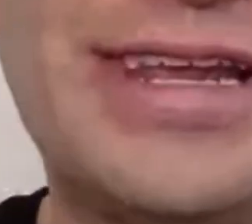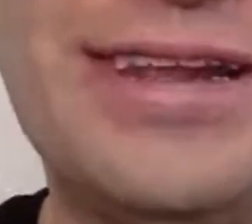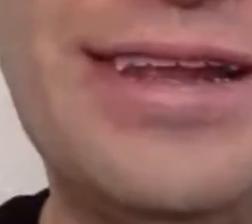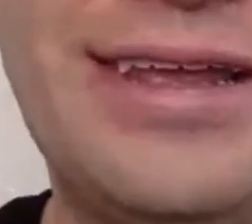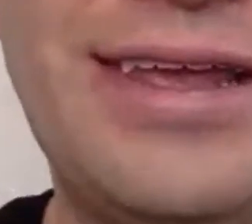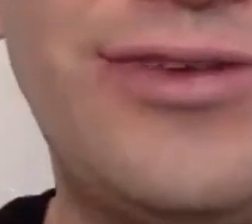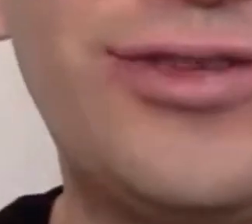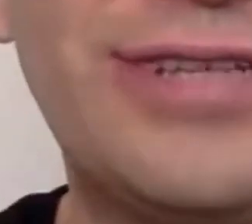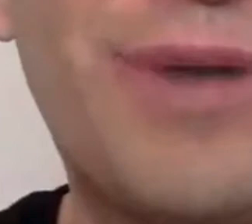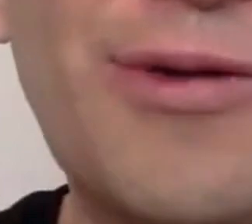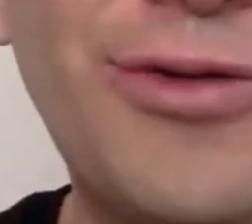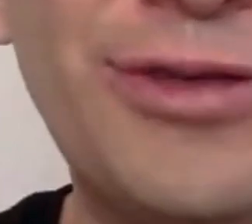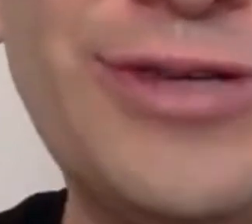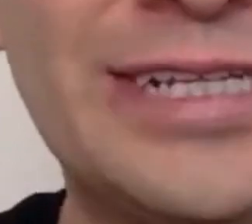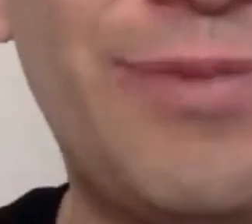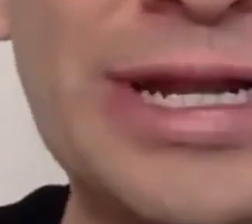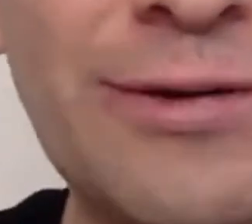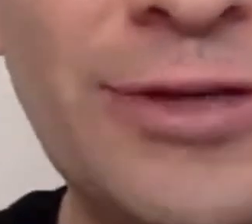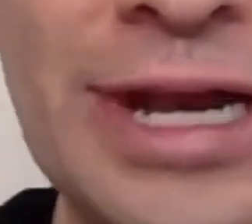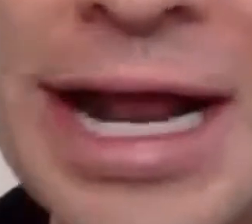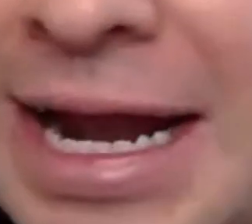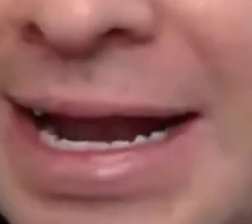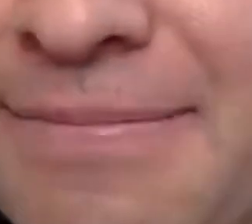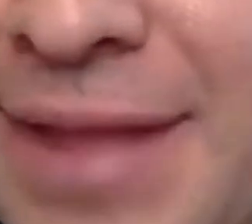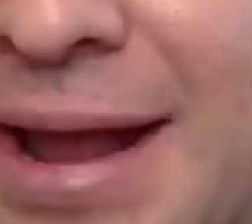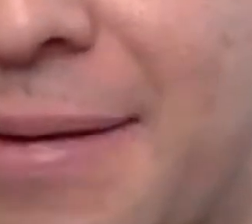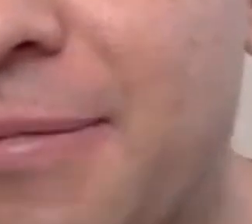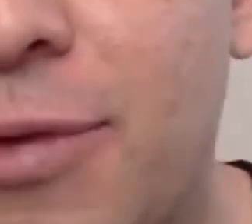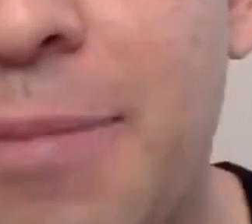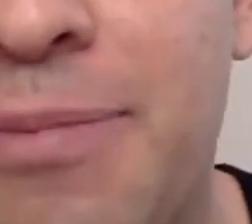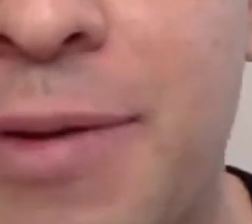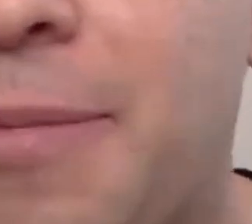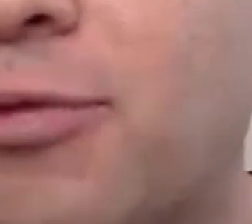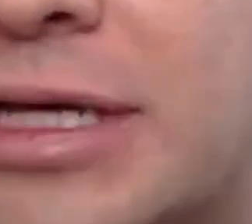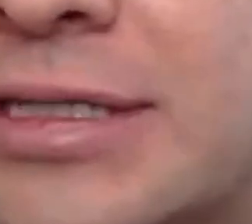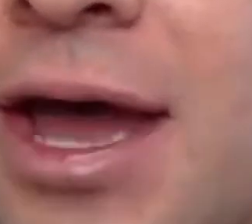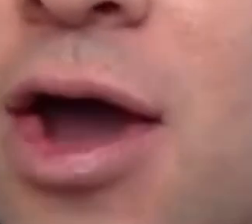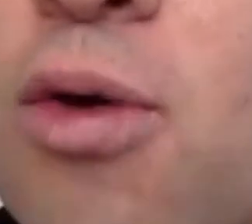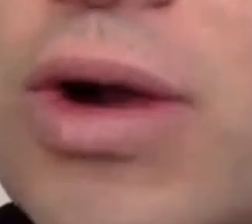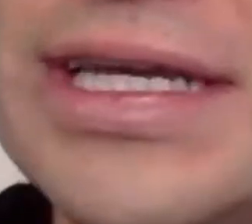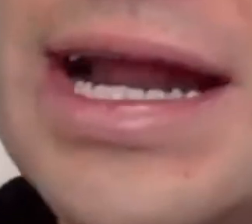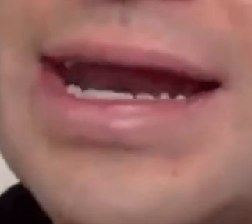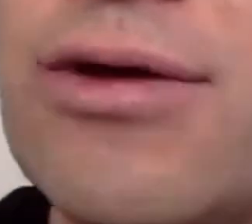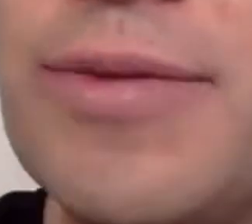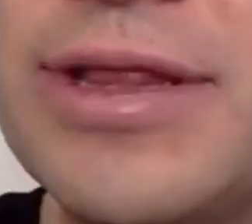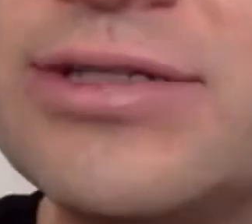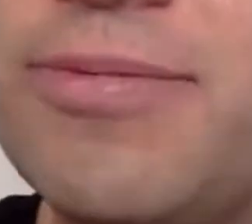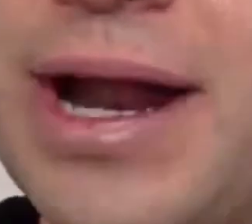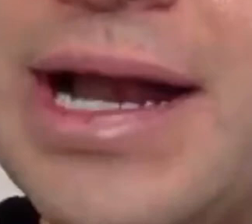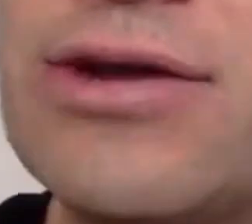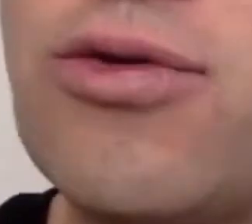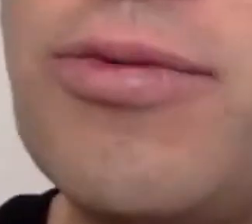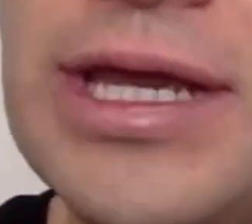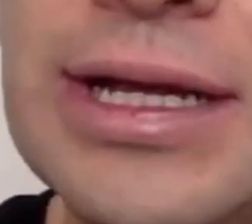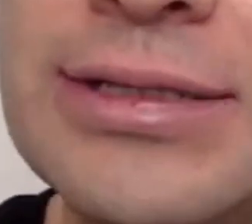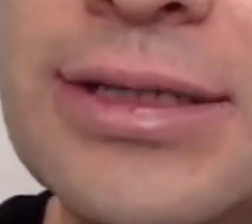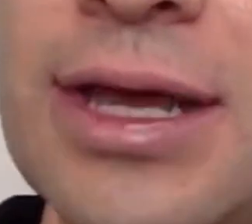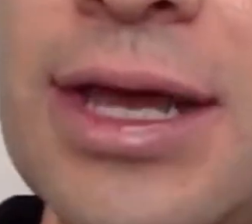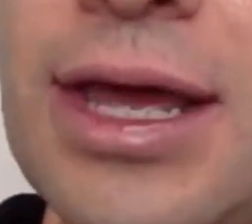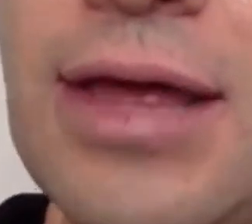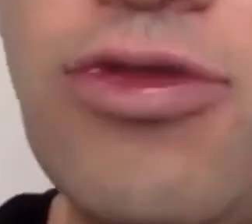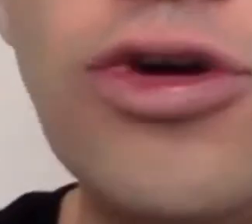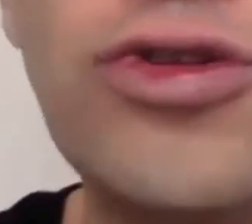sesión nos hayan hecho estas preguntas. Entonces, si les parece, vamos a arrancar, Ale. La primera pregunta es, ¿cuál sería la recomendación para las